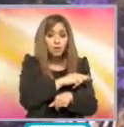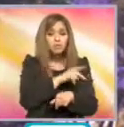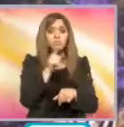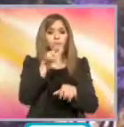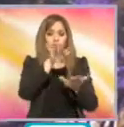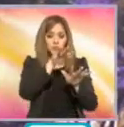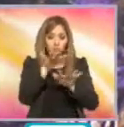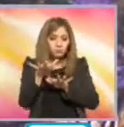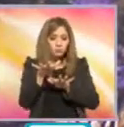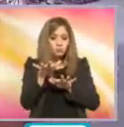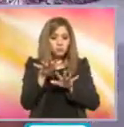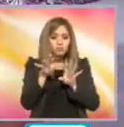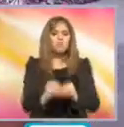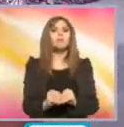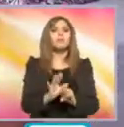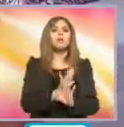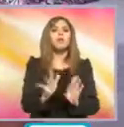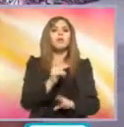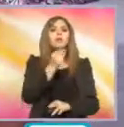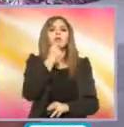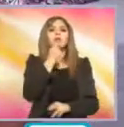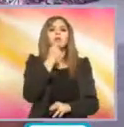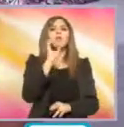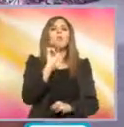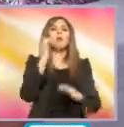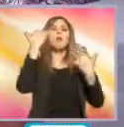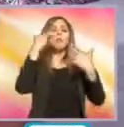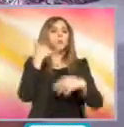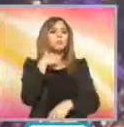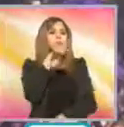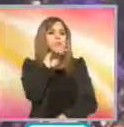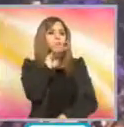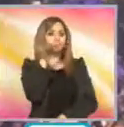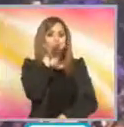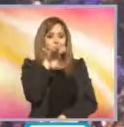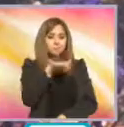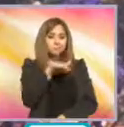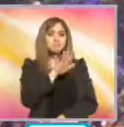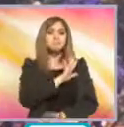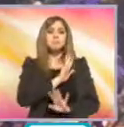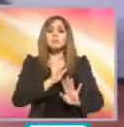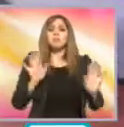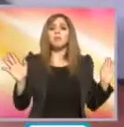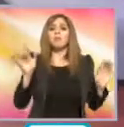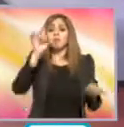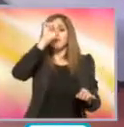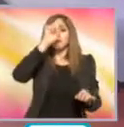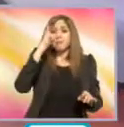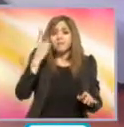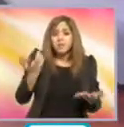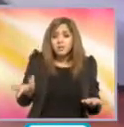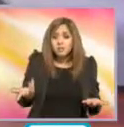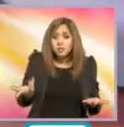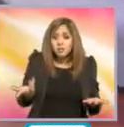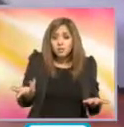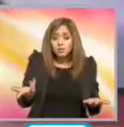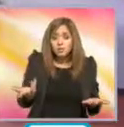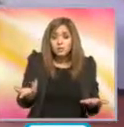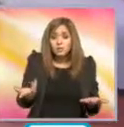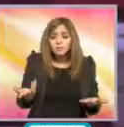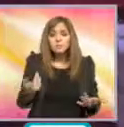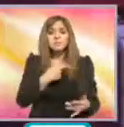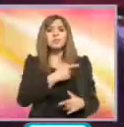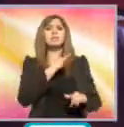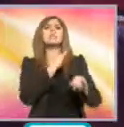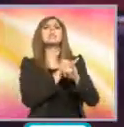mata la curiosidad del niño o del adulto, así, de esa misma manera instantánea. ¿No? Ya, ahí está tu respuesta fácil. ¿Por qué ya